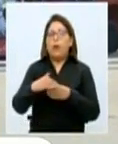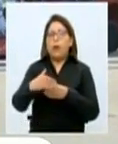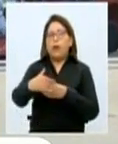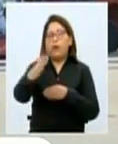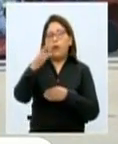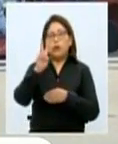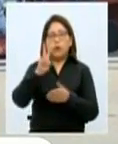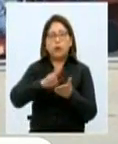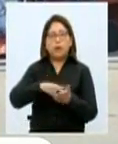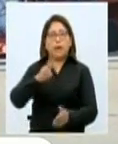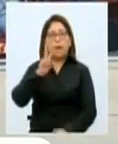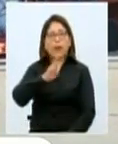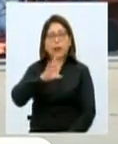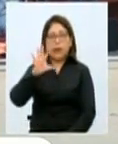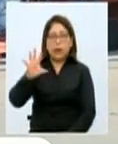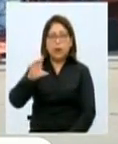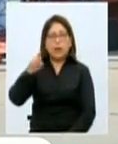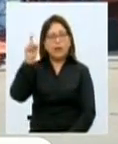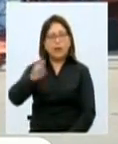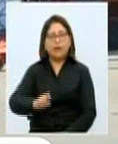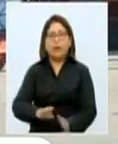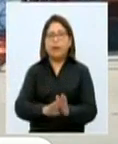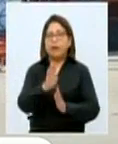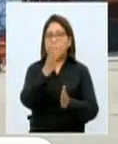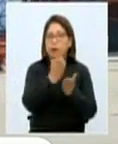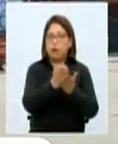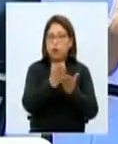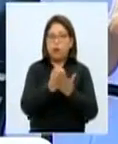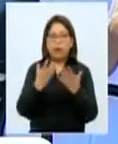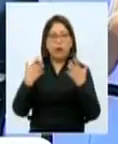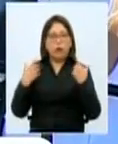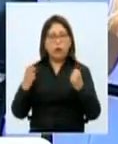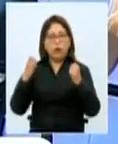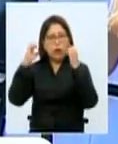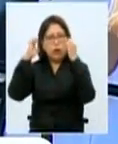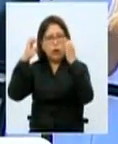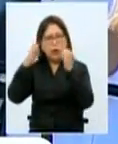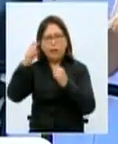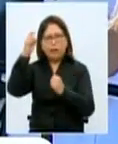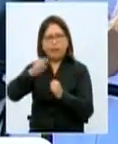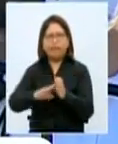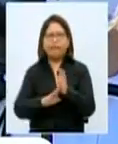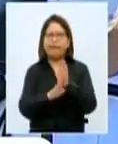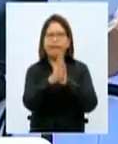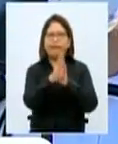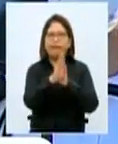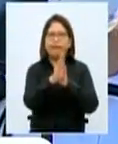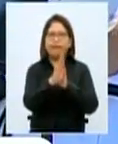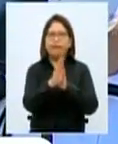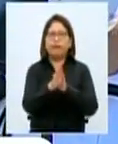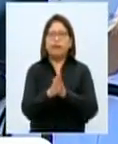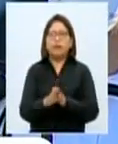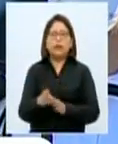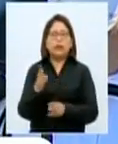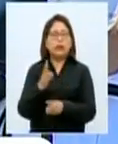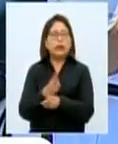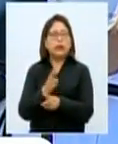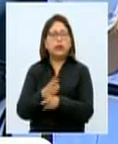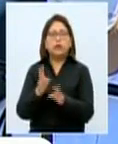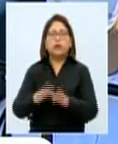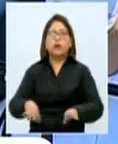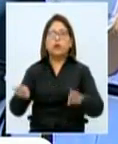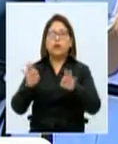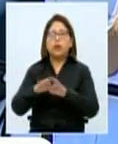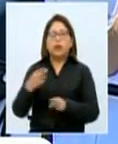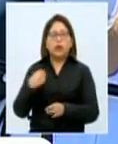la salud, que recupere la educación, pero que también recupere la economía. Y poco a poco y gradualmente, con las medidas que hemos ido tomando durante